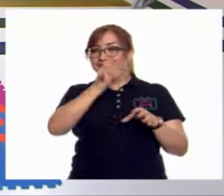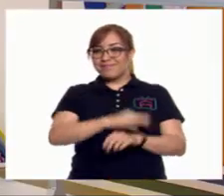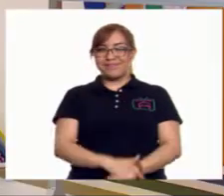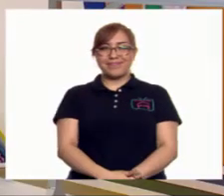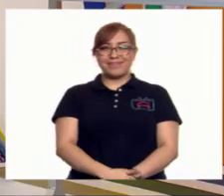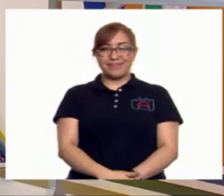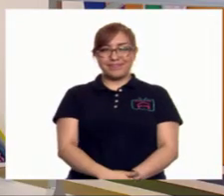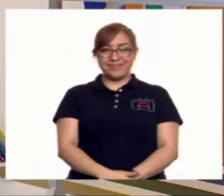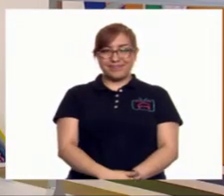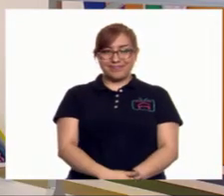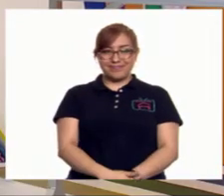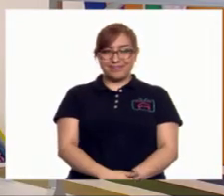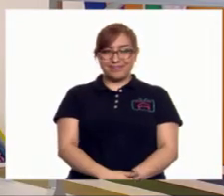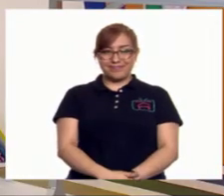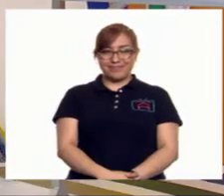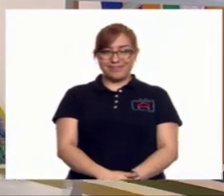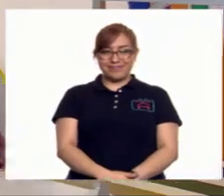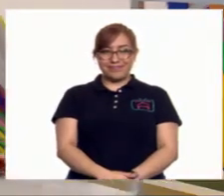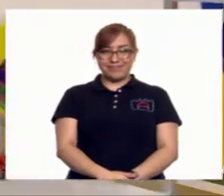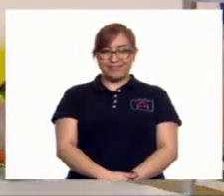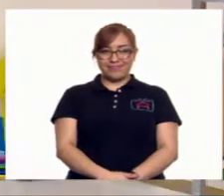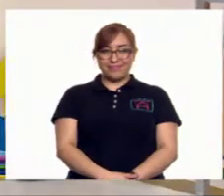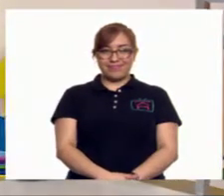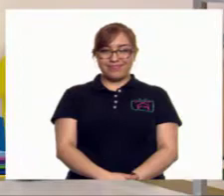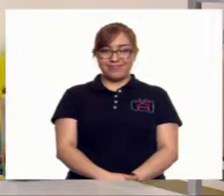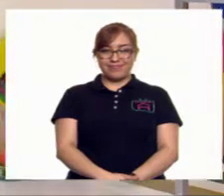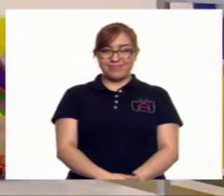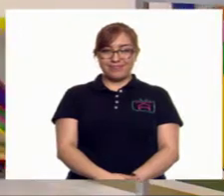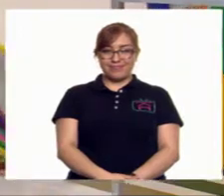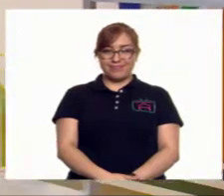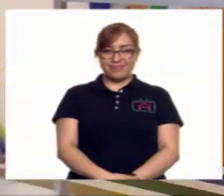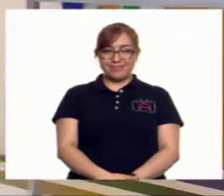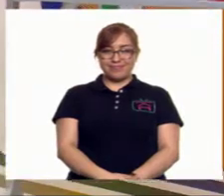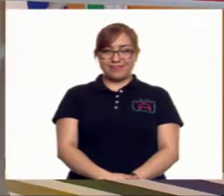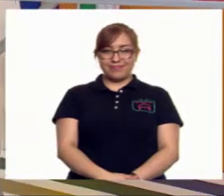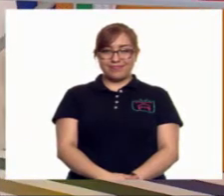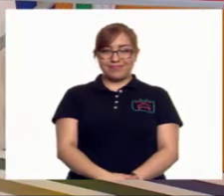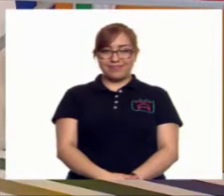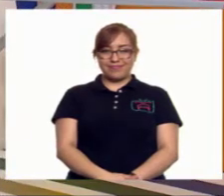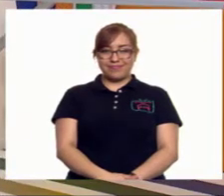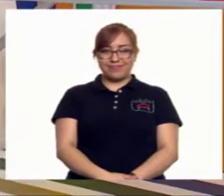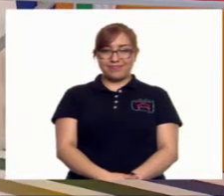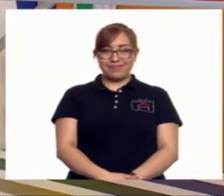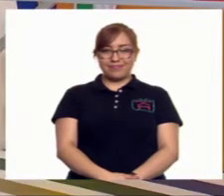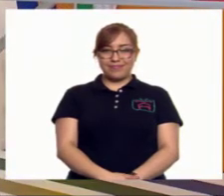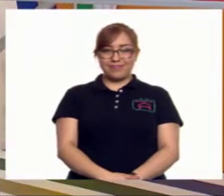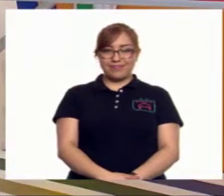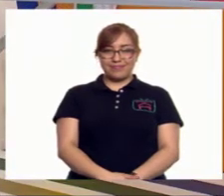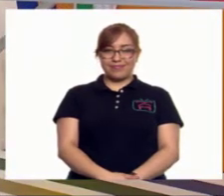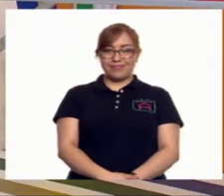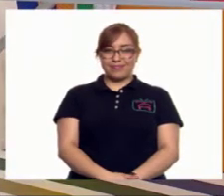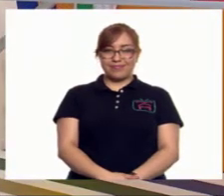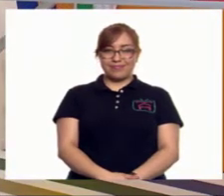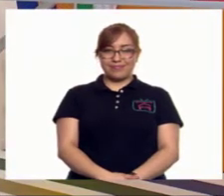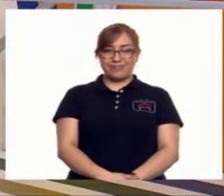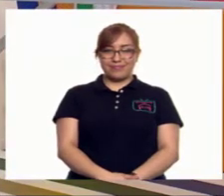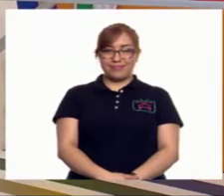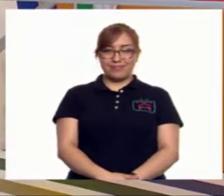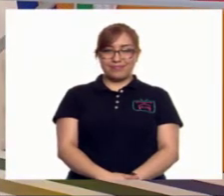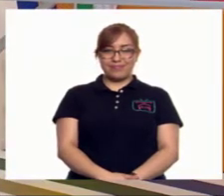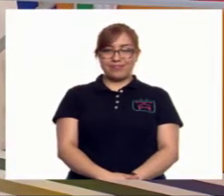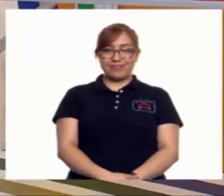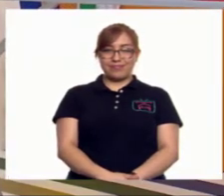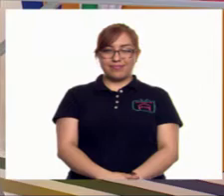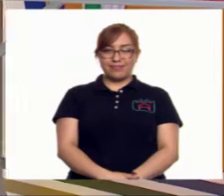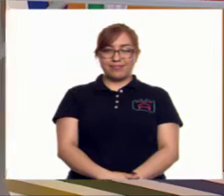déjenlo revuelto. Muy bien, que queden bien revueltos. Aquí está. A ver, ¿de qué y se trata? Y lo vamos a actuar. Dice,